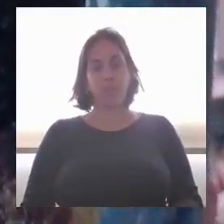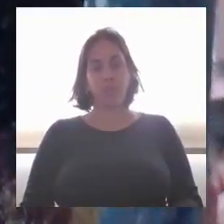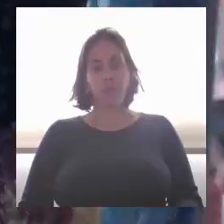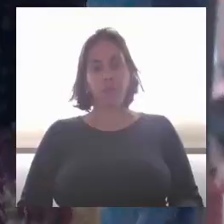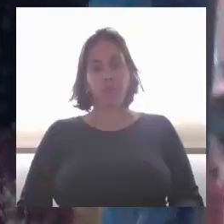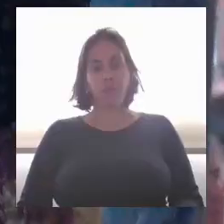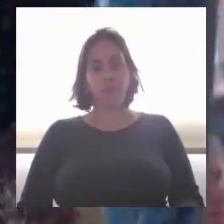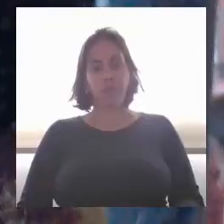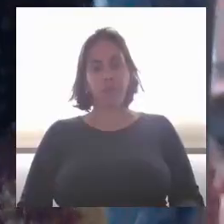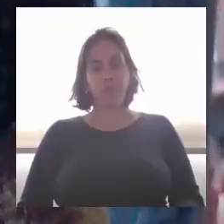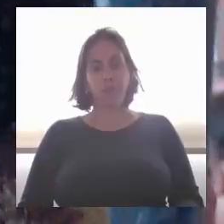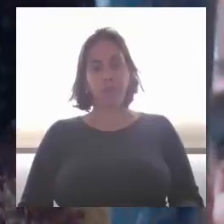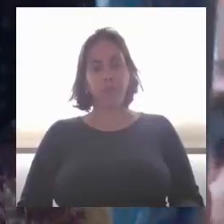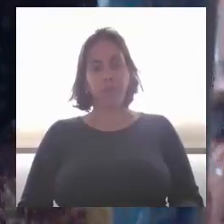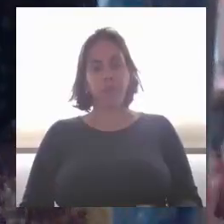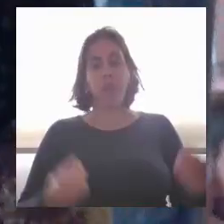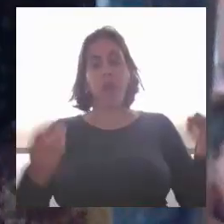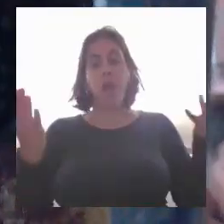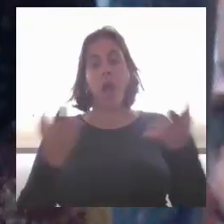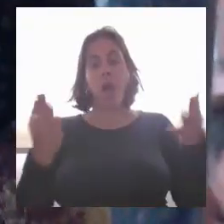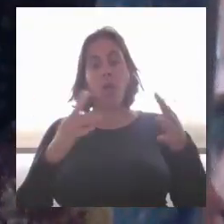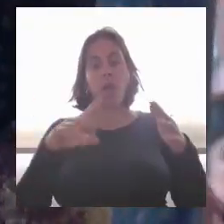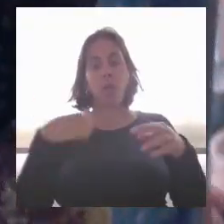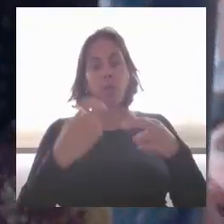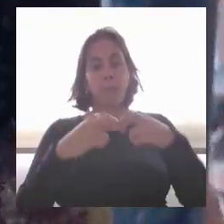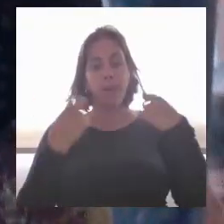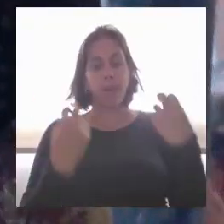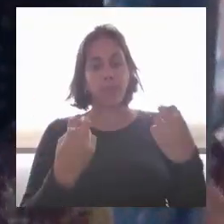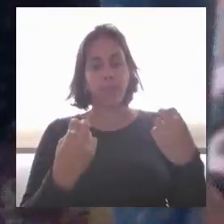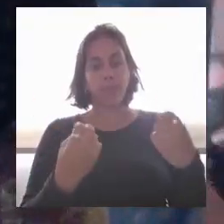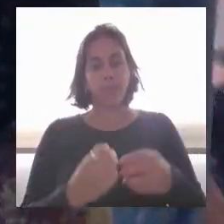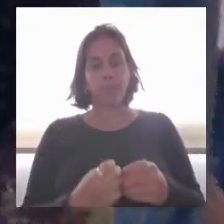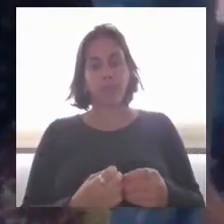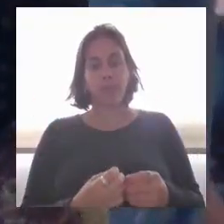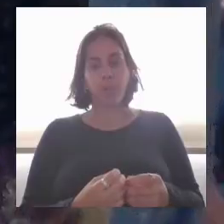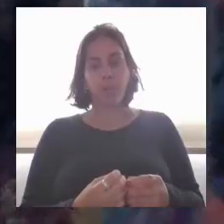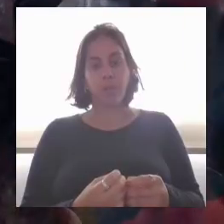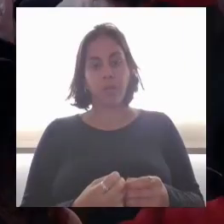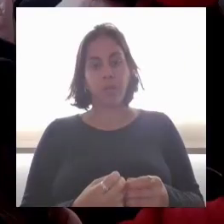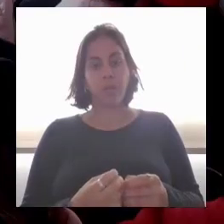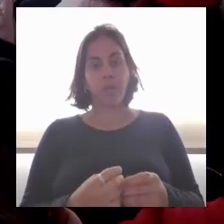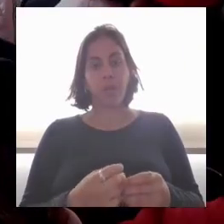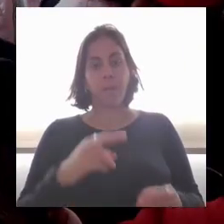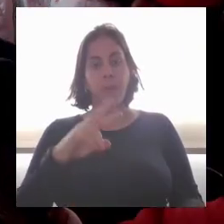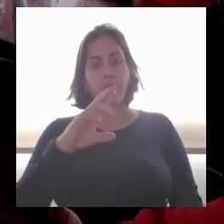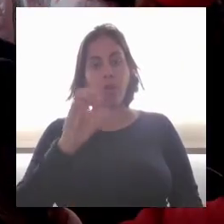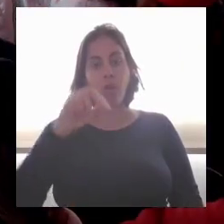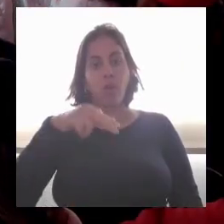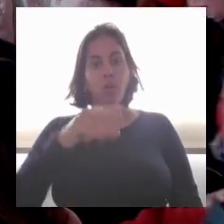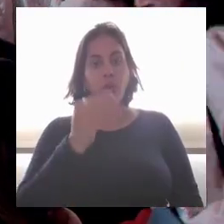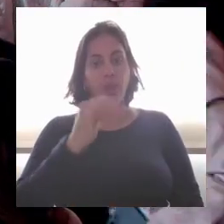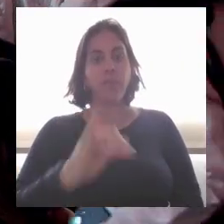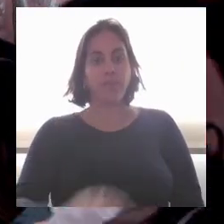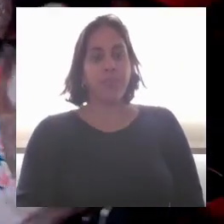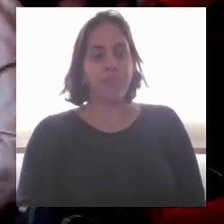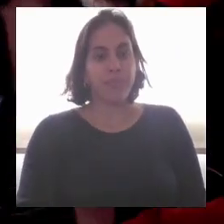bueno, vamos a nuestro siguiente panel. Vamos a invitar al escenario a Valentina Ronchi. Valentina, vamos pasando al